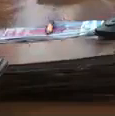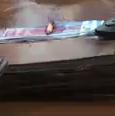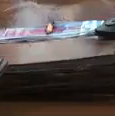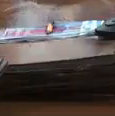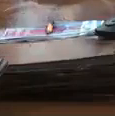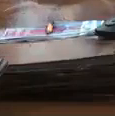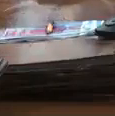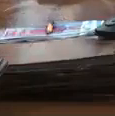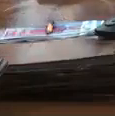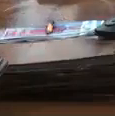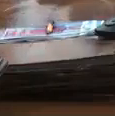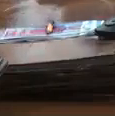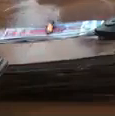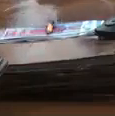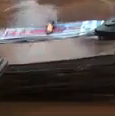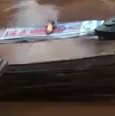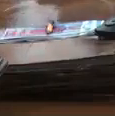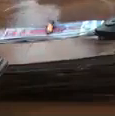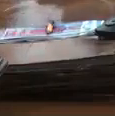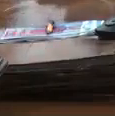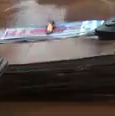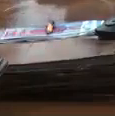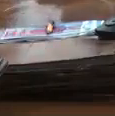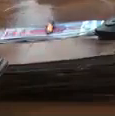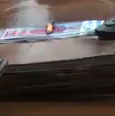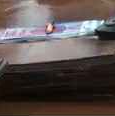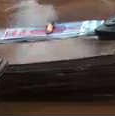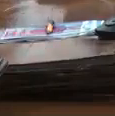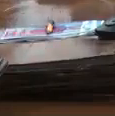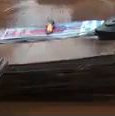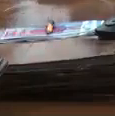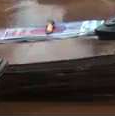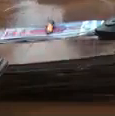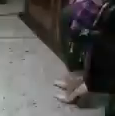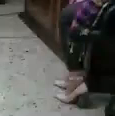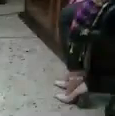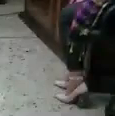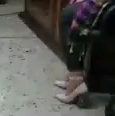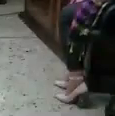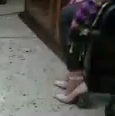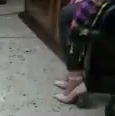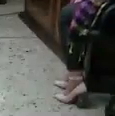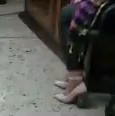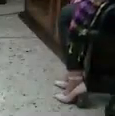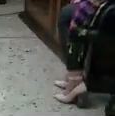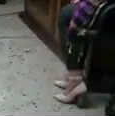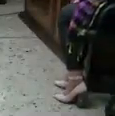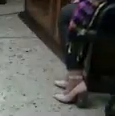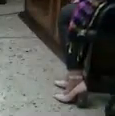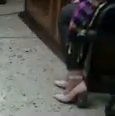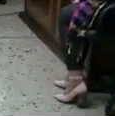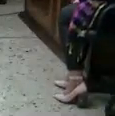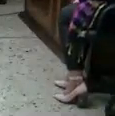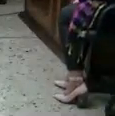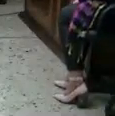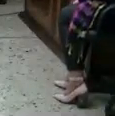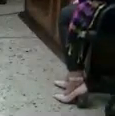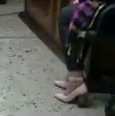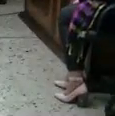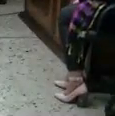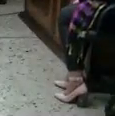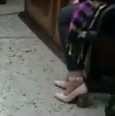que correspondan. Muchas gracias, señor presidente. Concejal de Gaetano. Sí, señora presidente. La